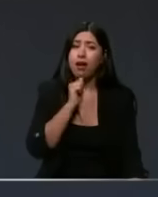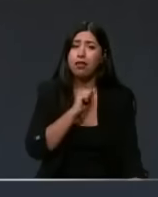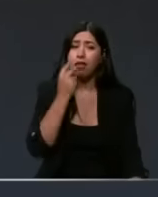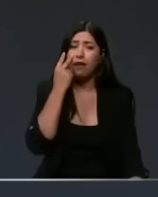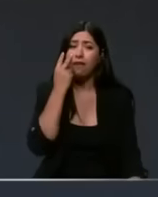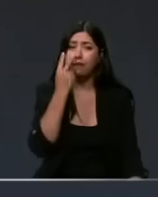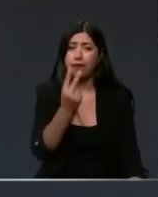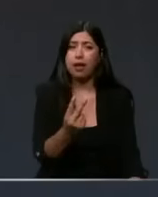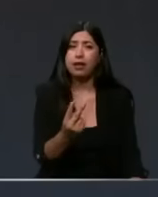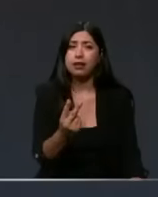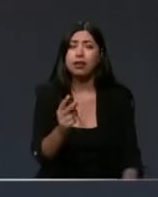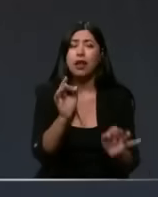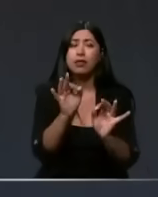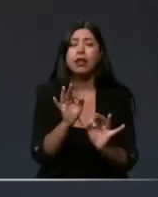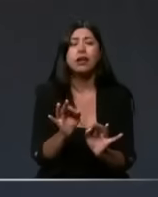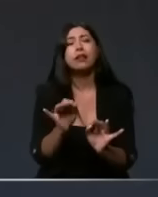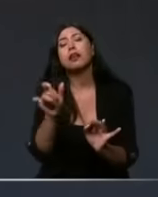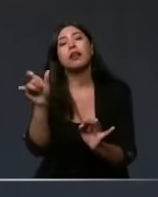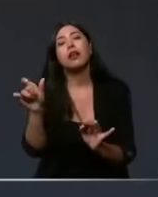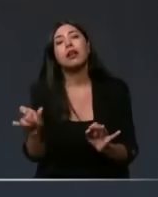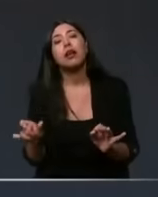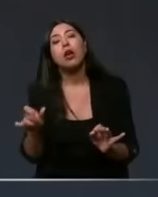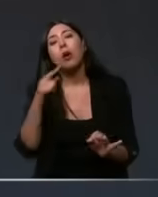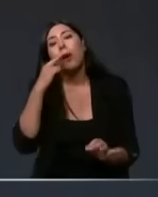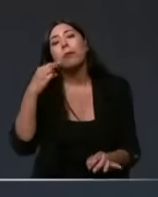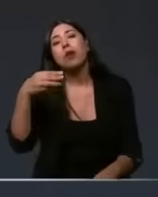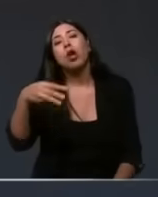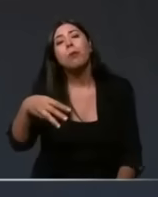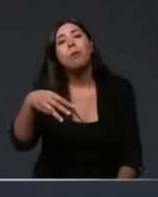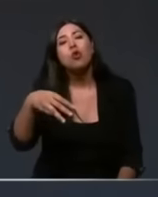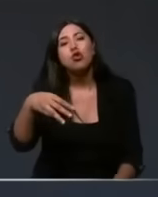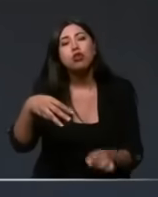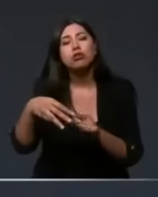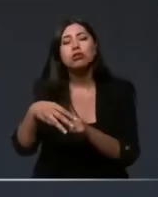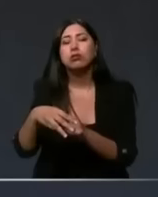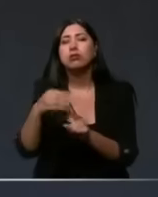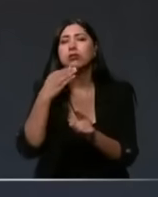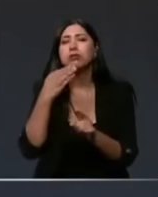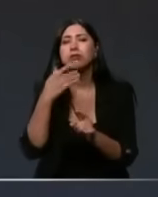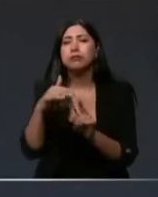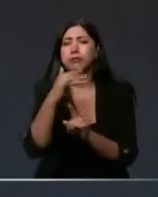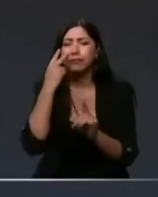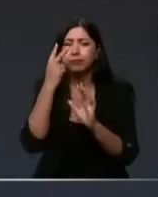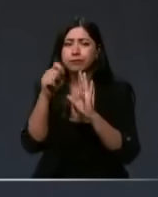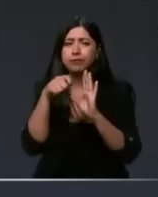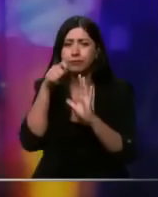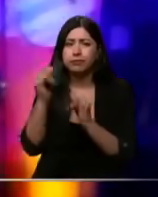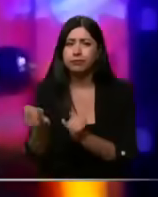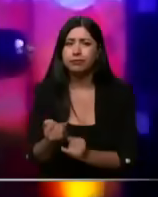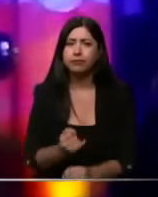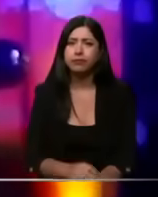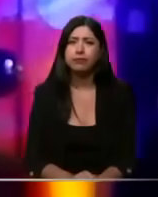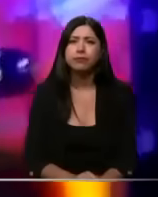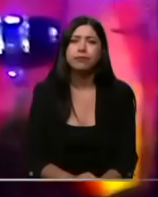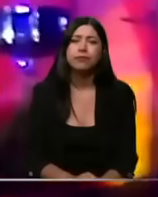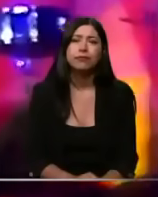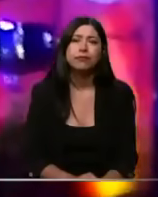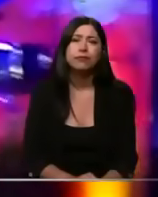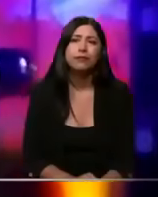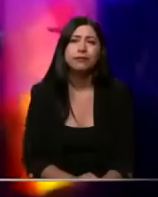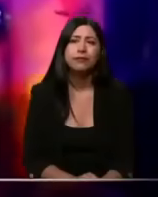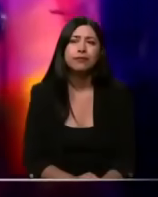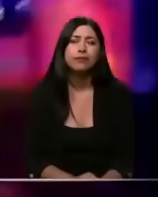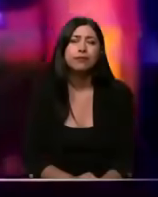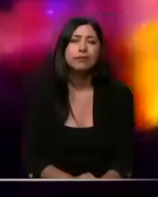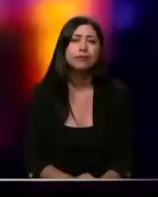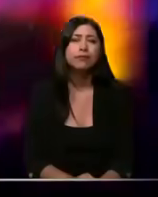de Sergio Muñoz, el caso, cómo se vincula con Héctor Espinosa, en la siguiente nota. Recibamos